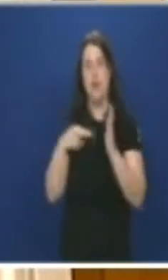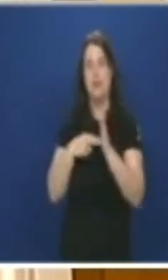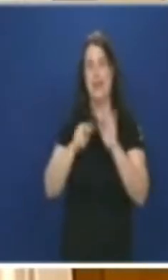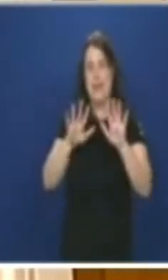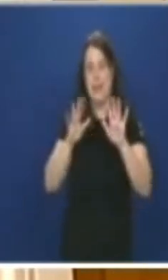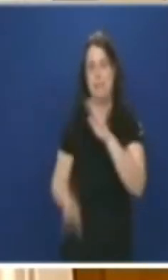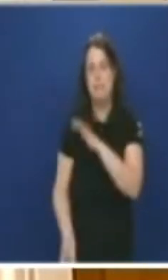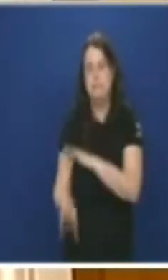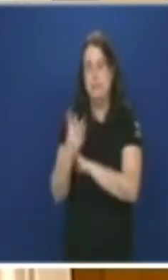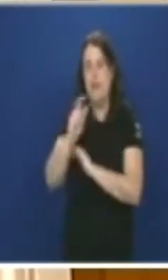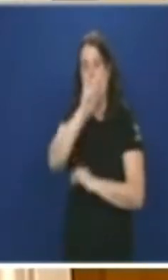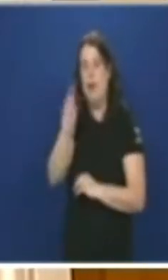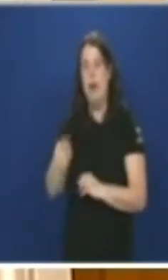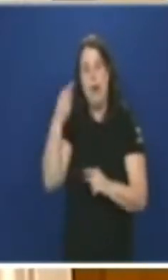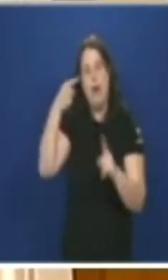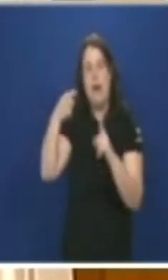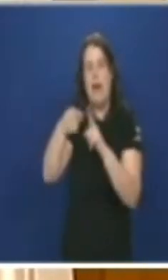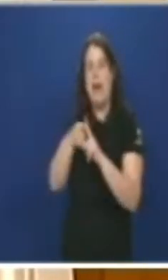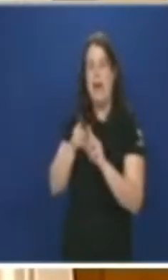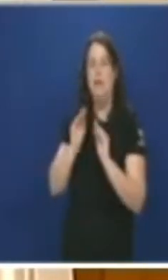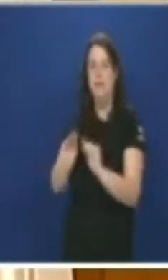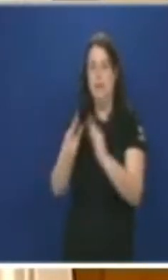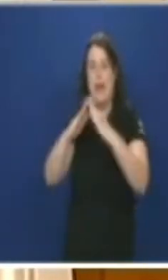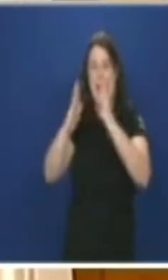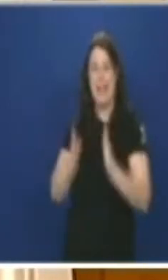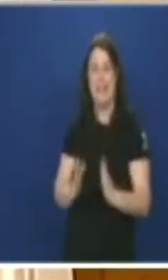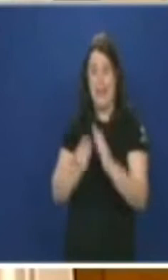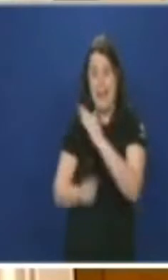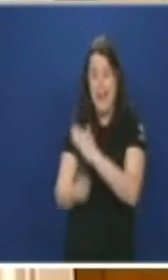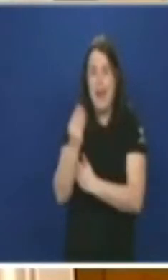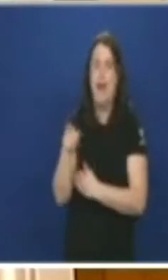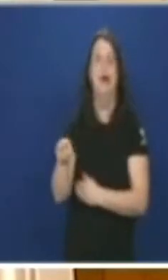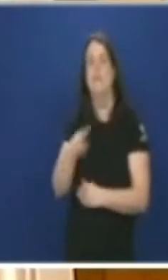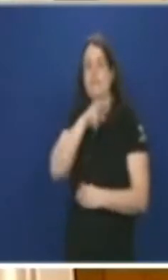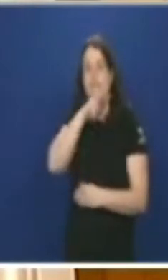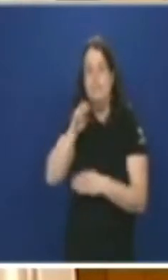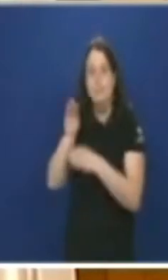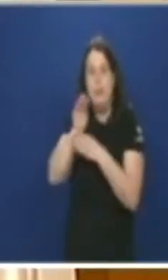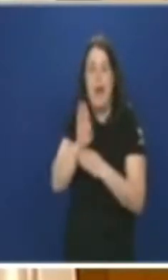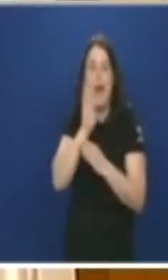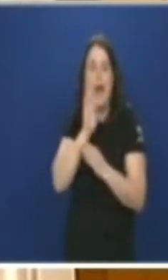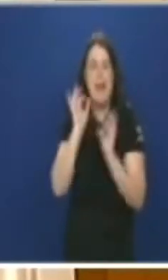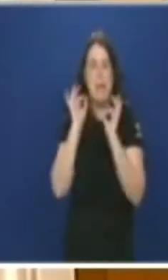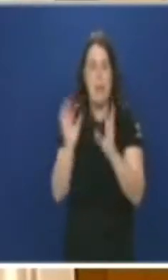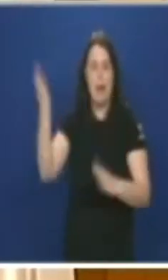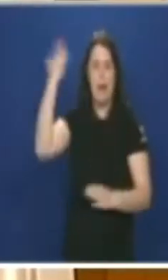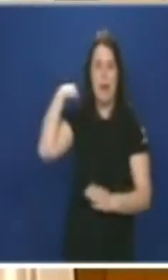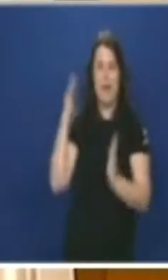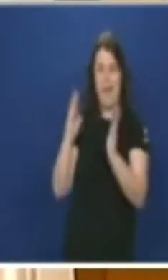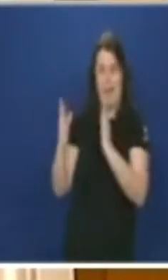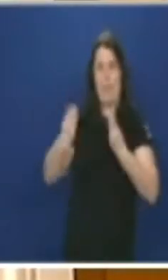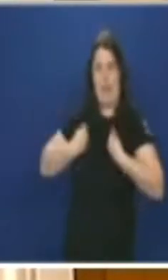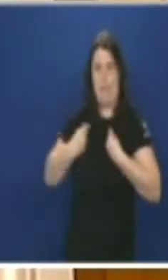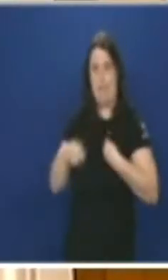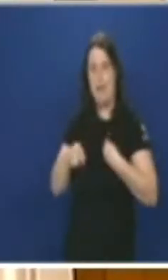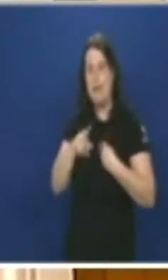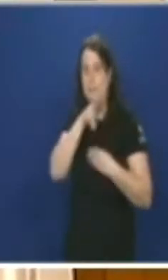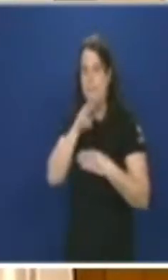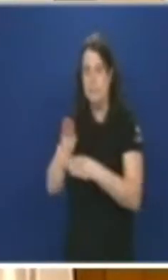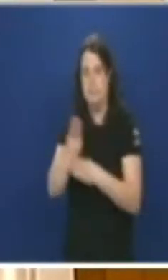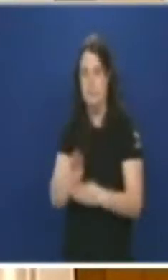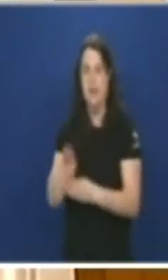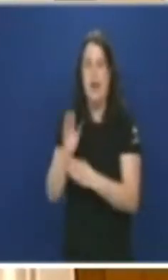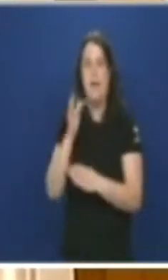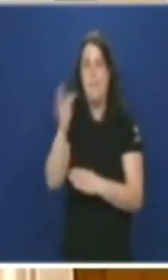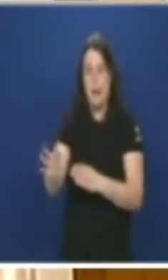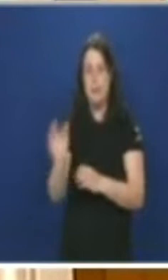fundación co obxecto da recuperación da súa casa natal, conservada tal como era cando vivía nela, e, sobre todo, a protección